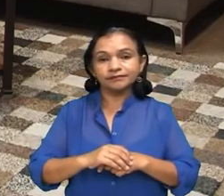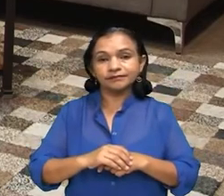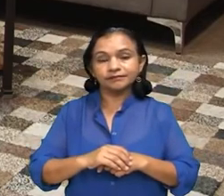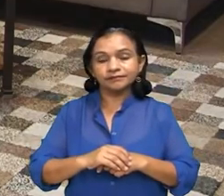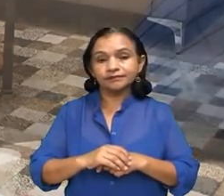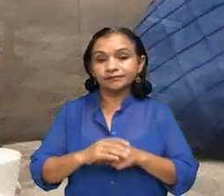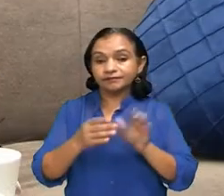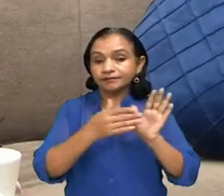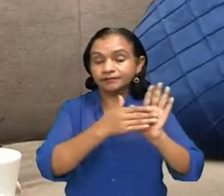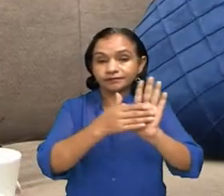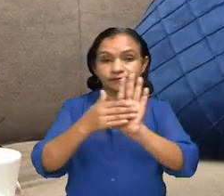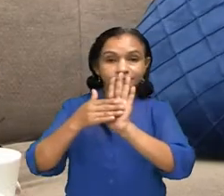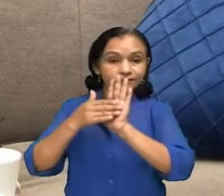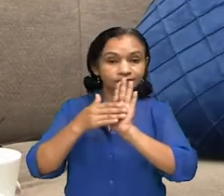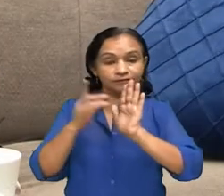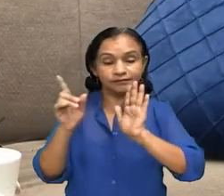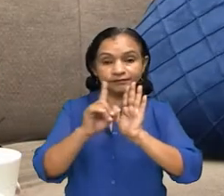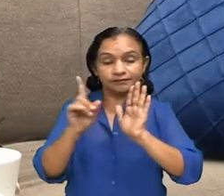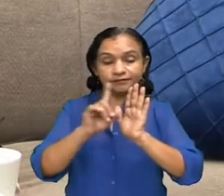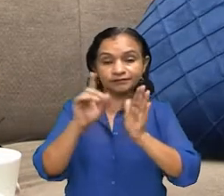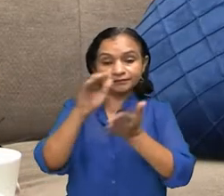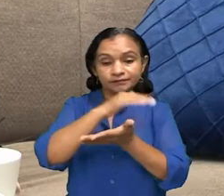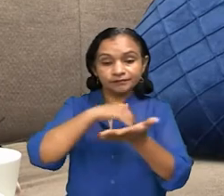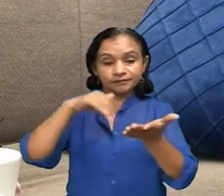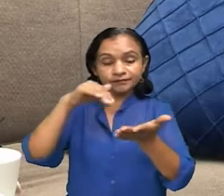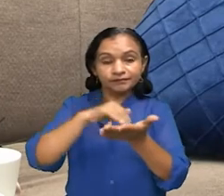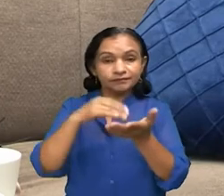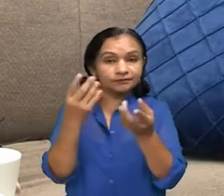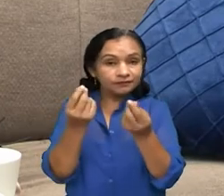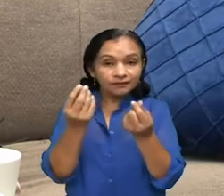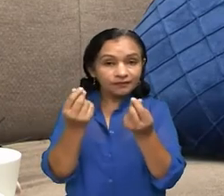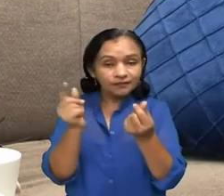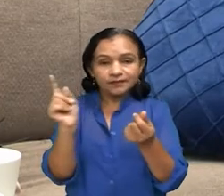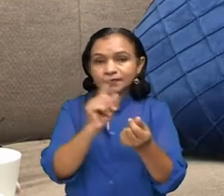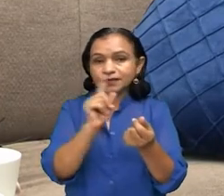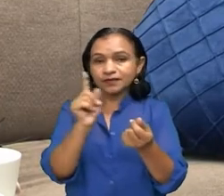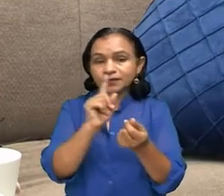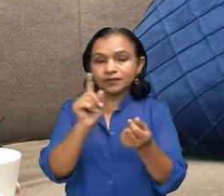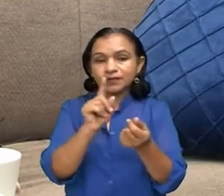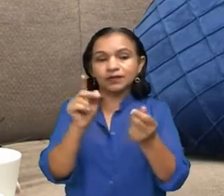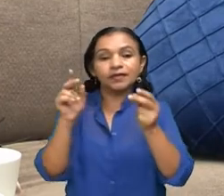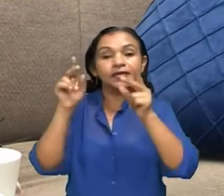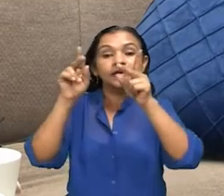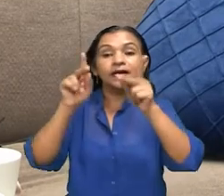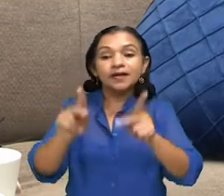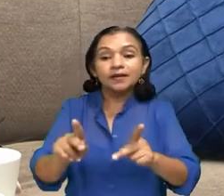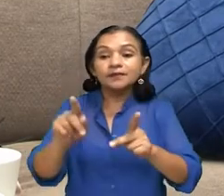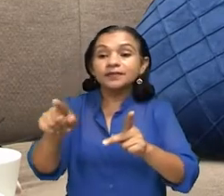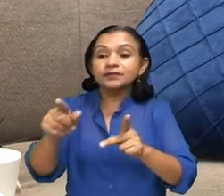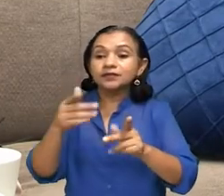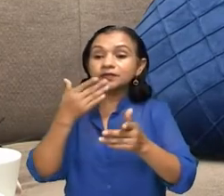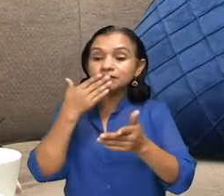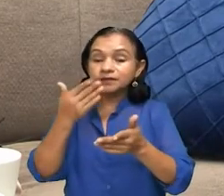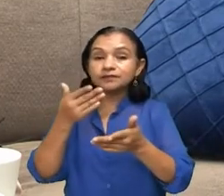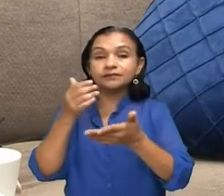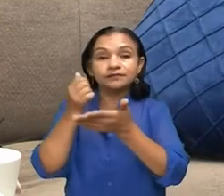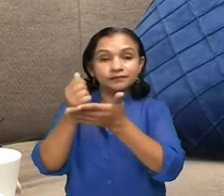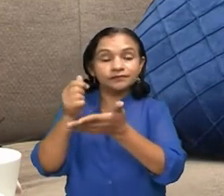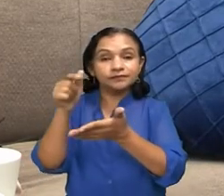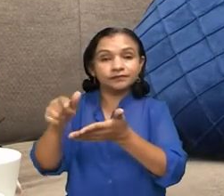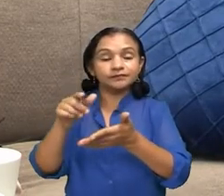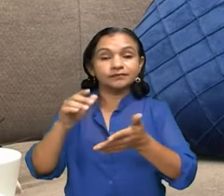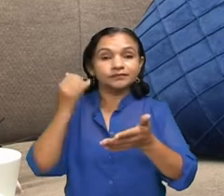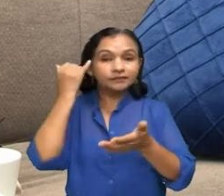un modelo, ¿verdad?, que es el centro del dinero. Claro. Es el centro del ser humano y lo que implica en él,